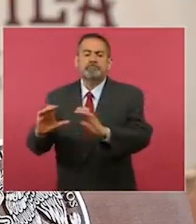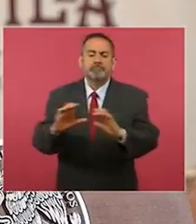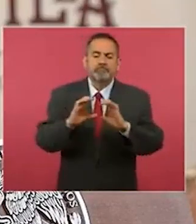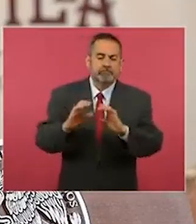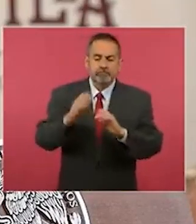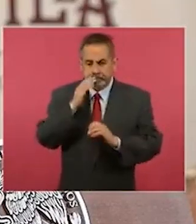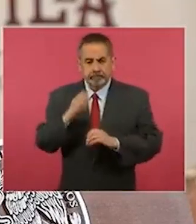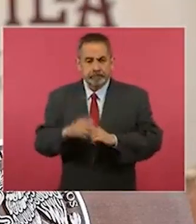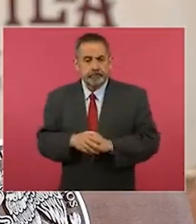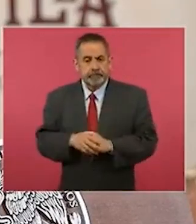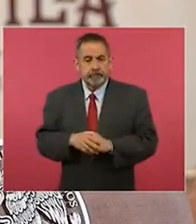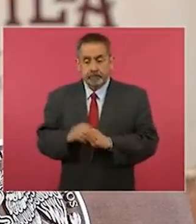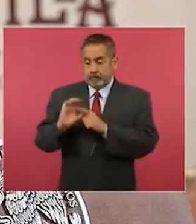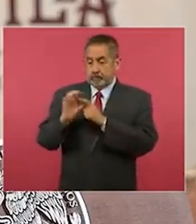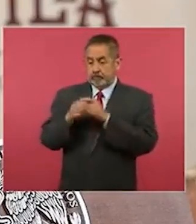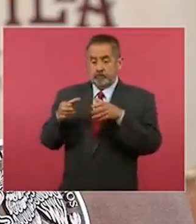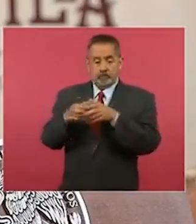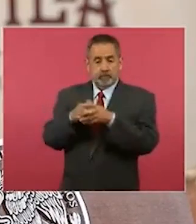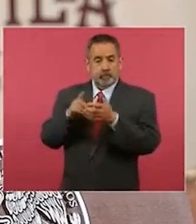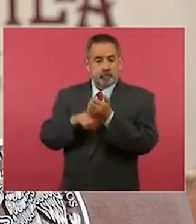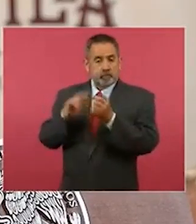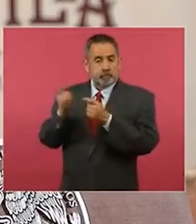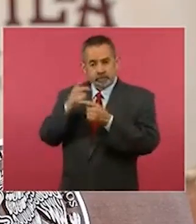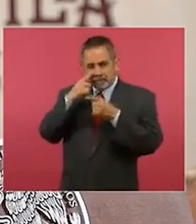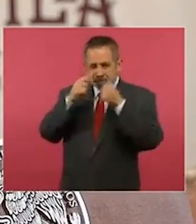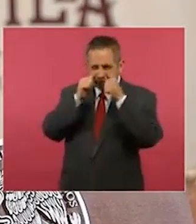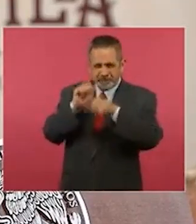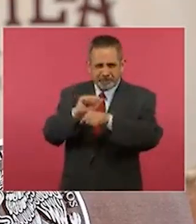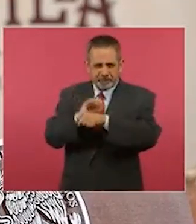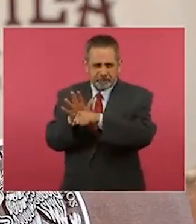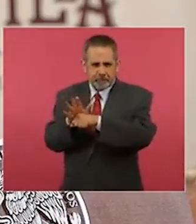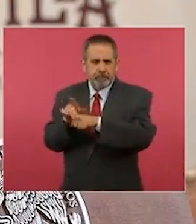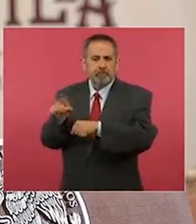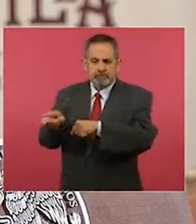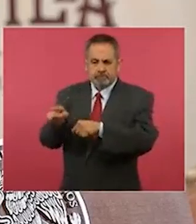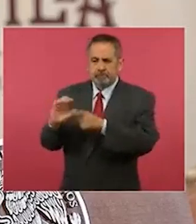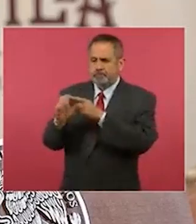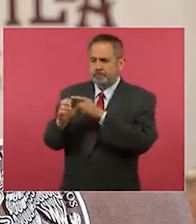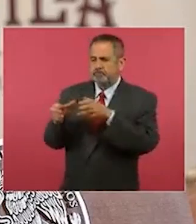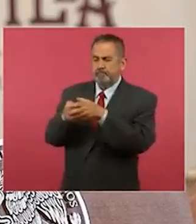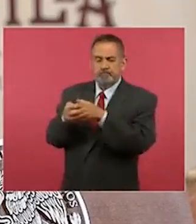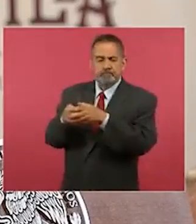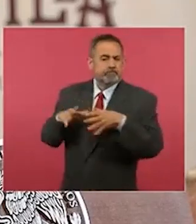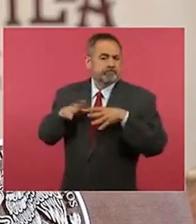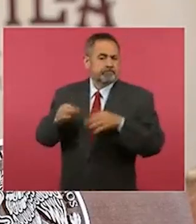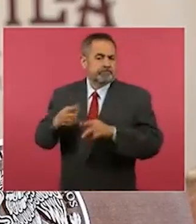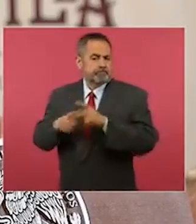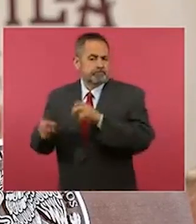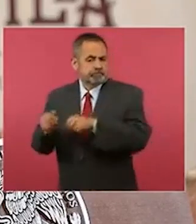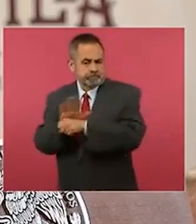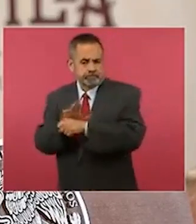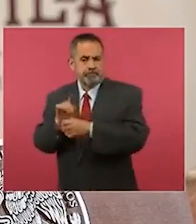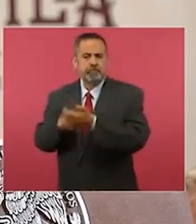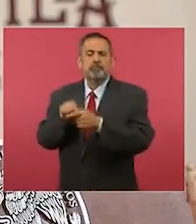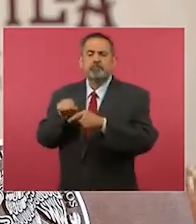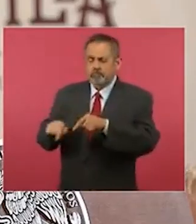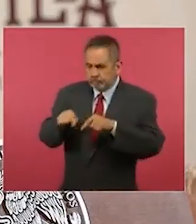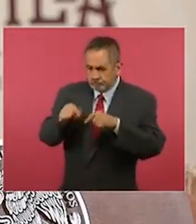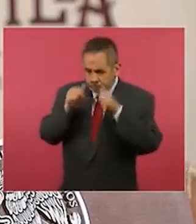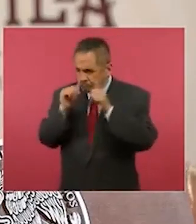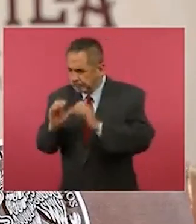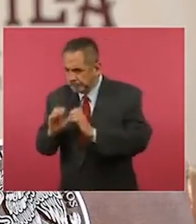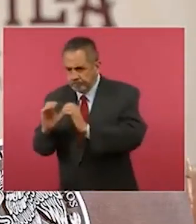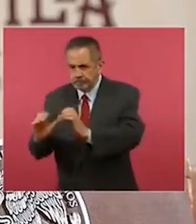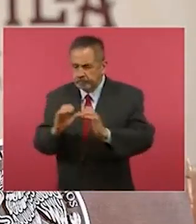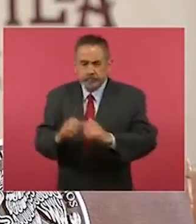aumento en casos de COVID-19 y el llamado a utilizar cubrebocas en las instalaciones de la máxima casa de estudios.